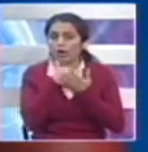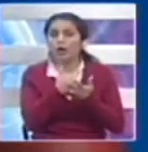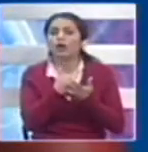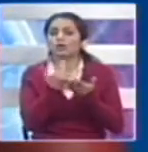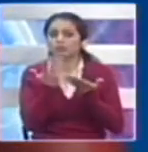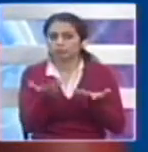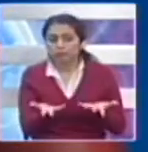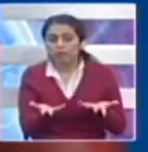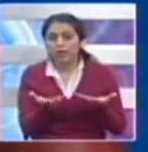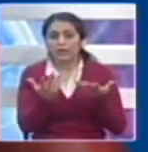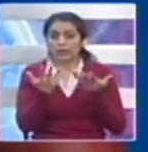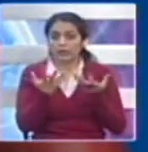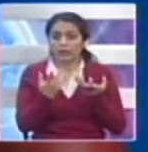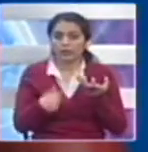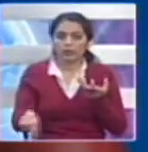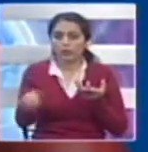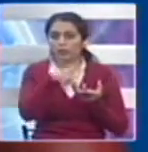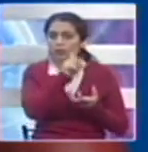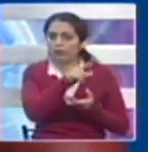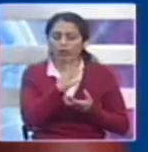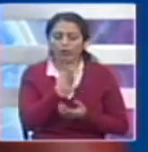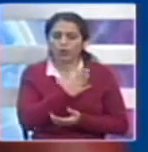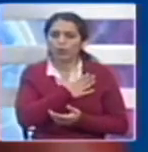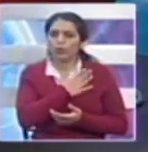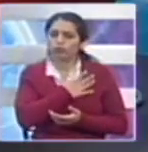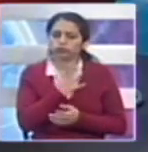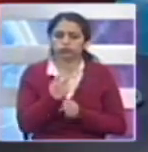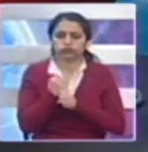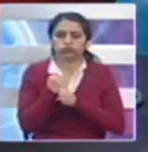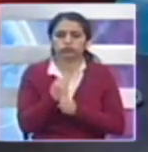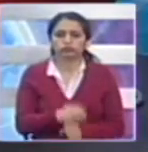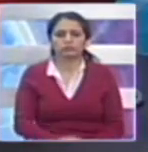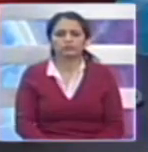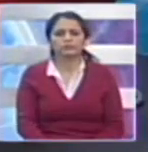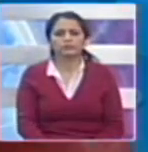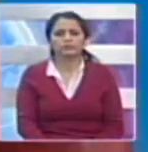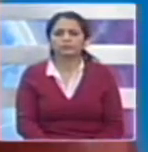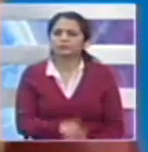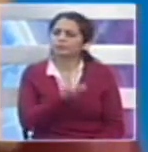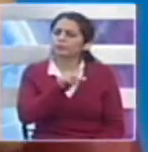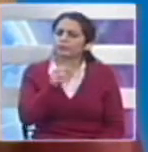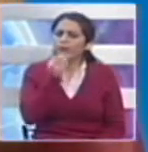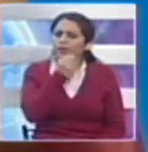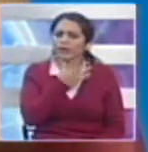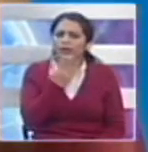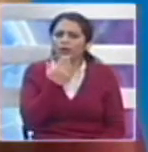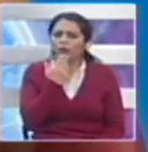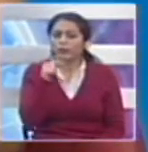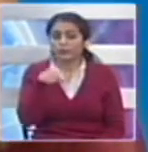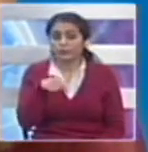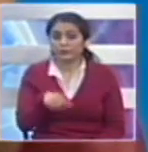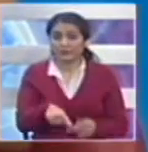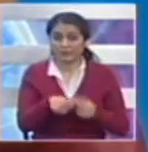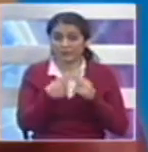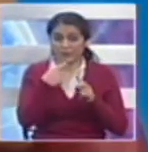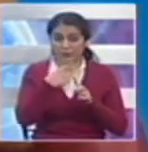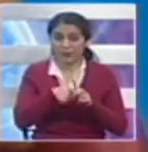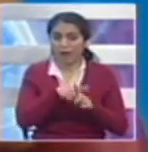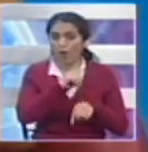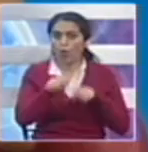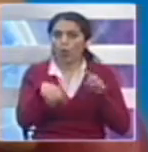estamos buscando de que te sientas seguro en esta institución. Y a propósito que usted menciona a los médicos, precisamente a inicios de este mes, algunos médicos